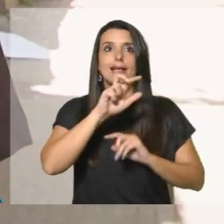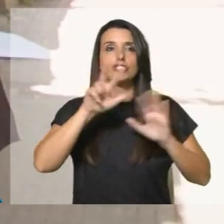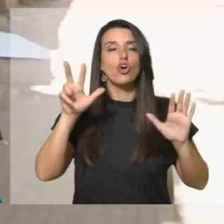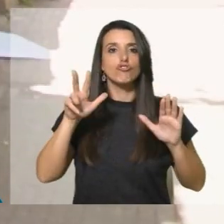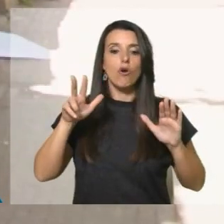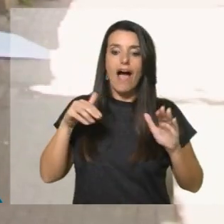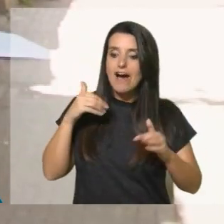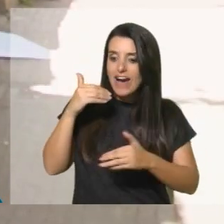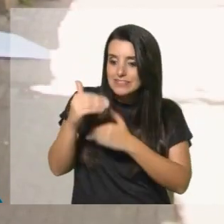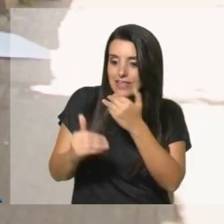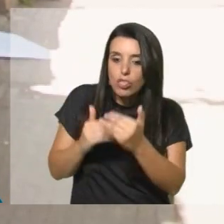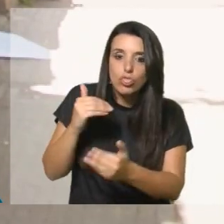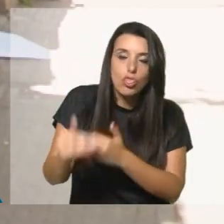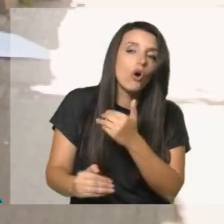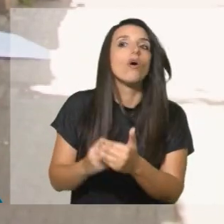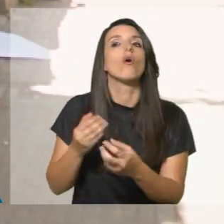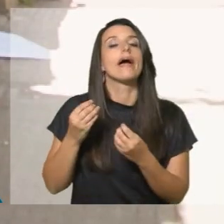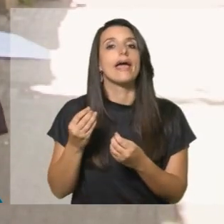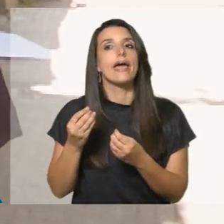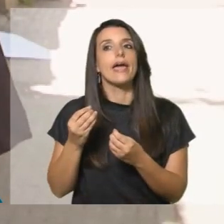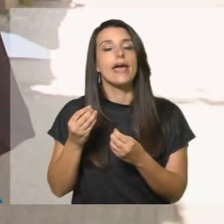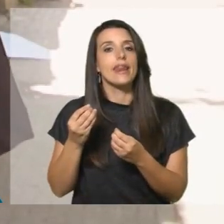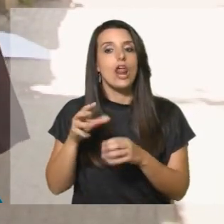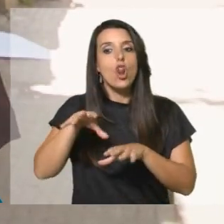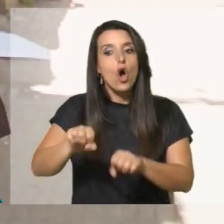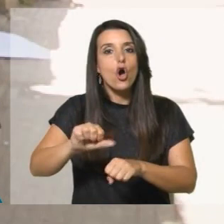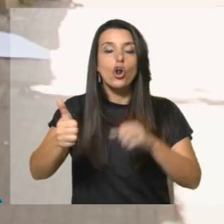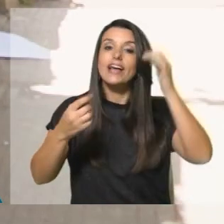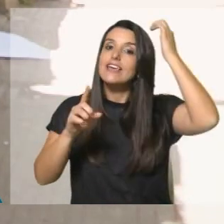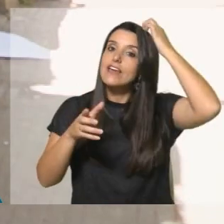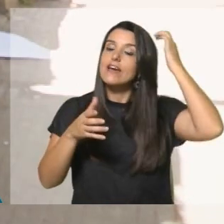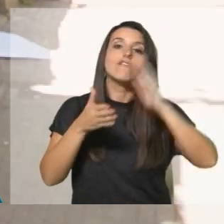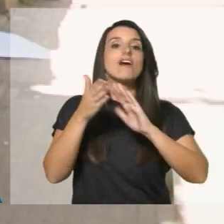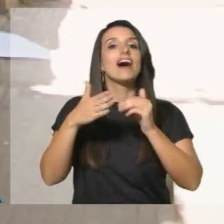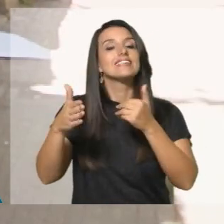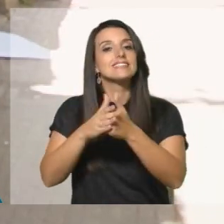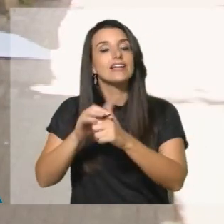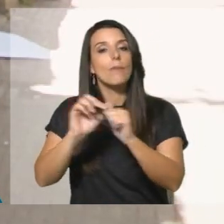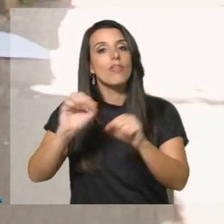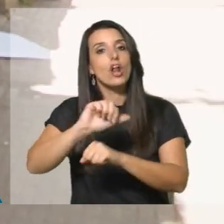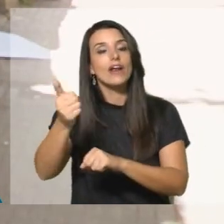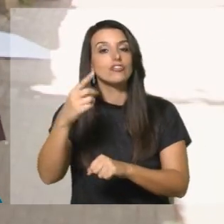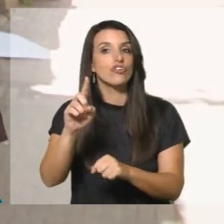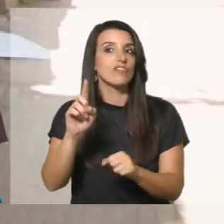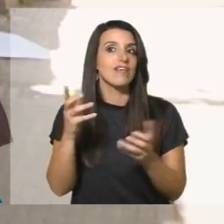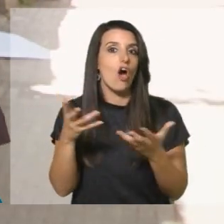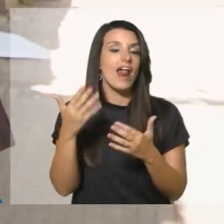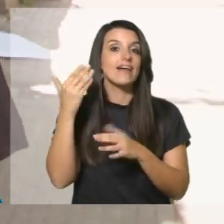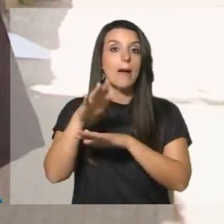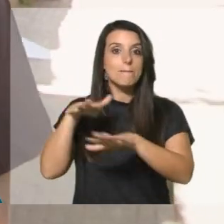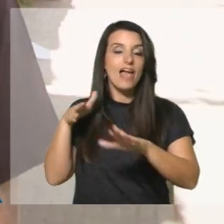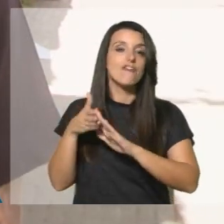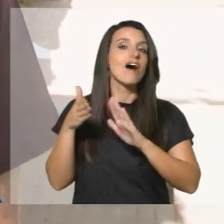hemos avanzado significativamente en esta conquista y estamos cerca de poder obtenerla. Entonces hoy la asamblea va